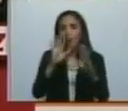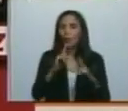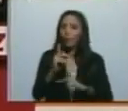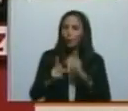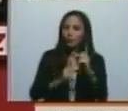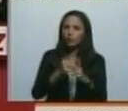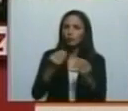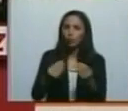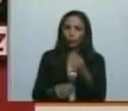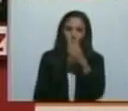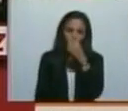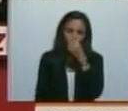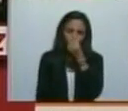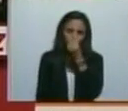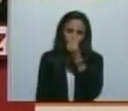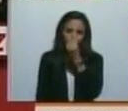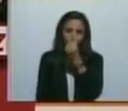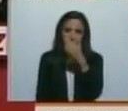nosotros estamos viviendo.